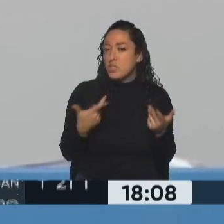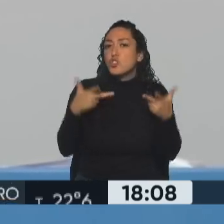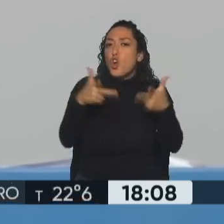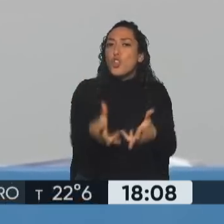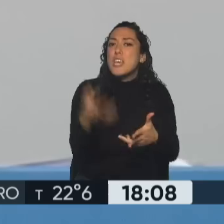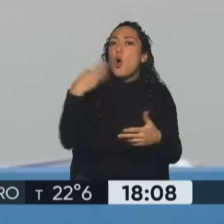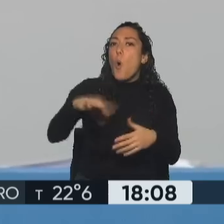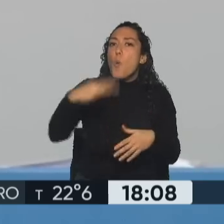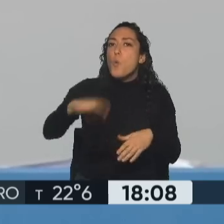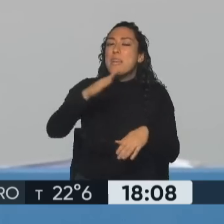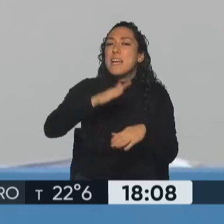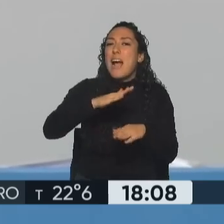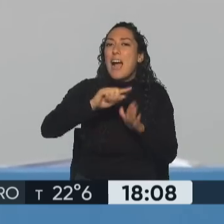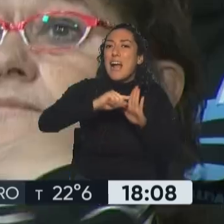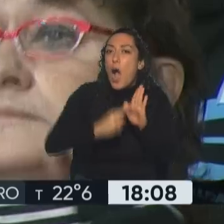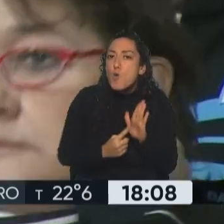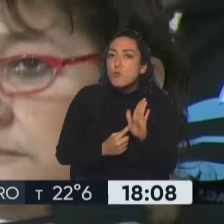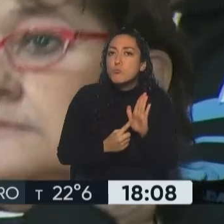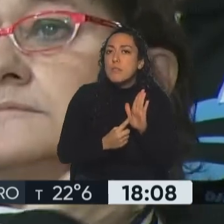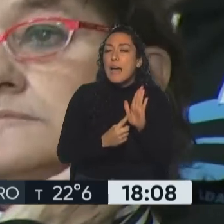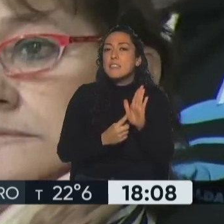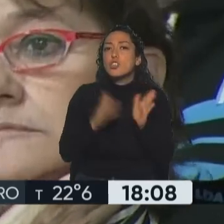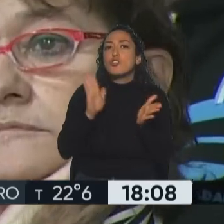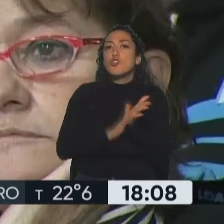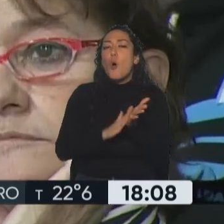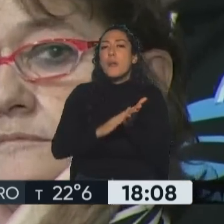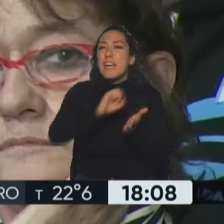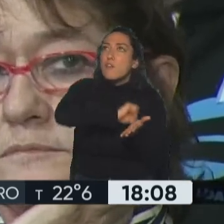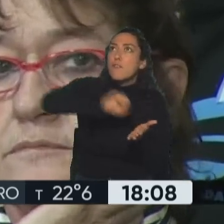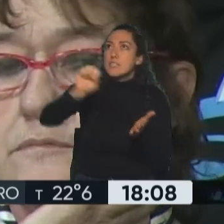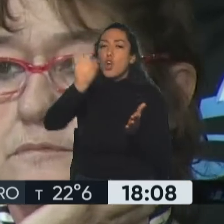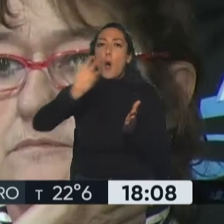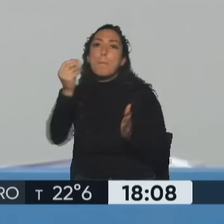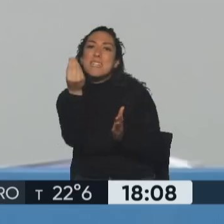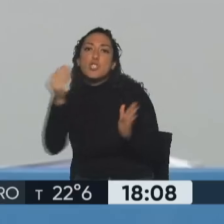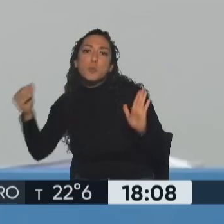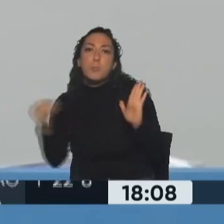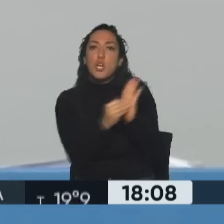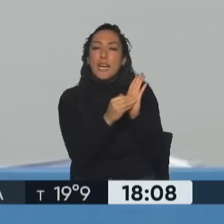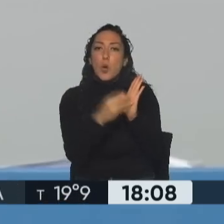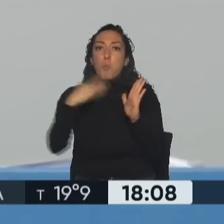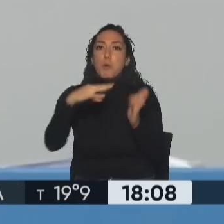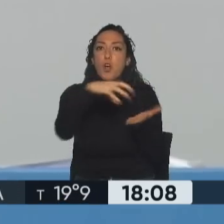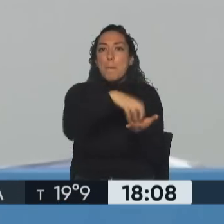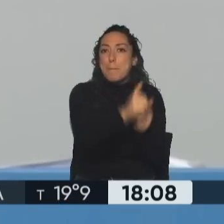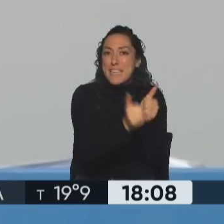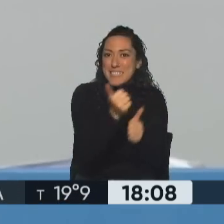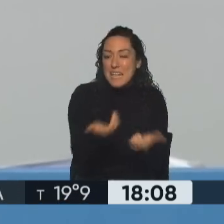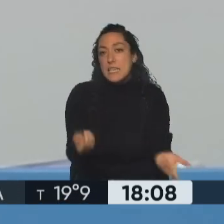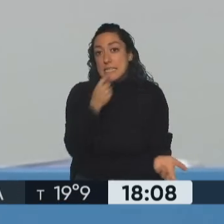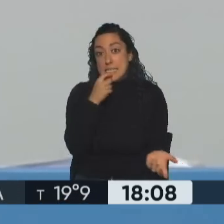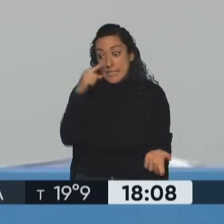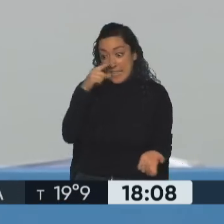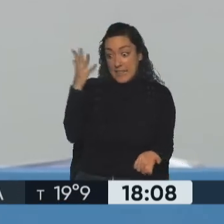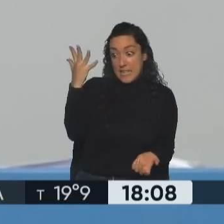la única causa en la formación de precios o en la inflación, pero a ver, si controlo el